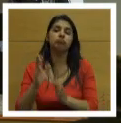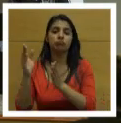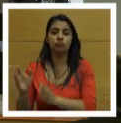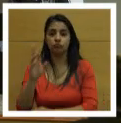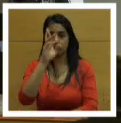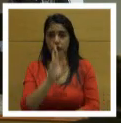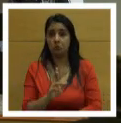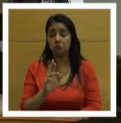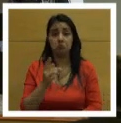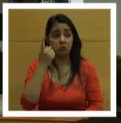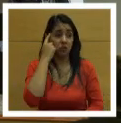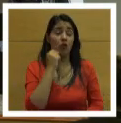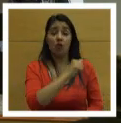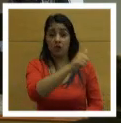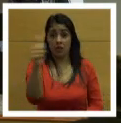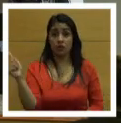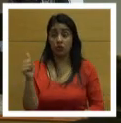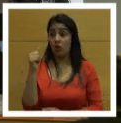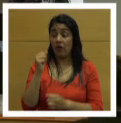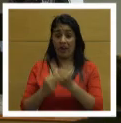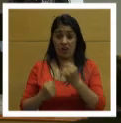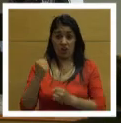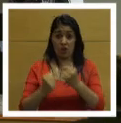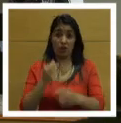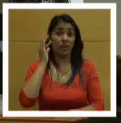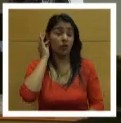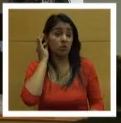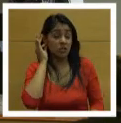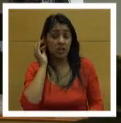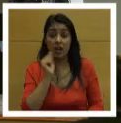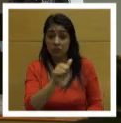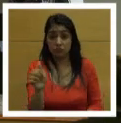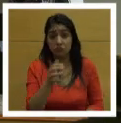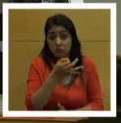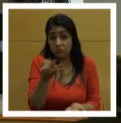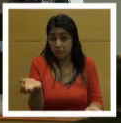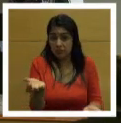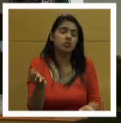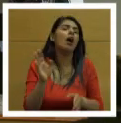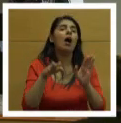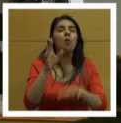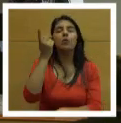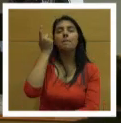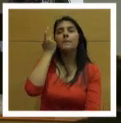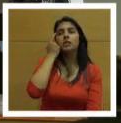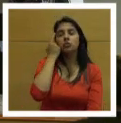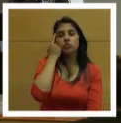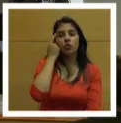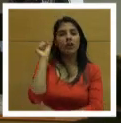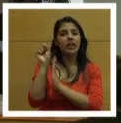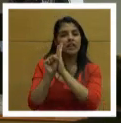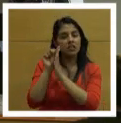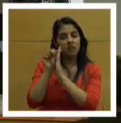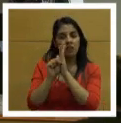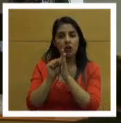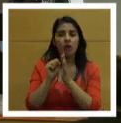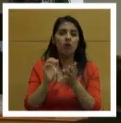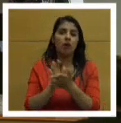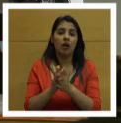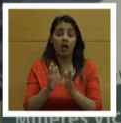niña. Porque probablemente al comienzo alguno pensó que así se corre como